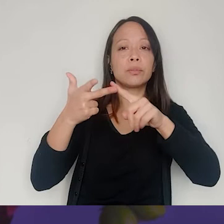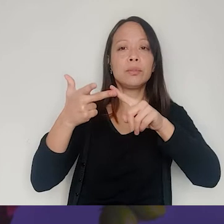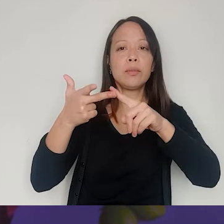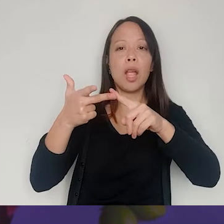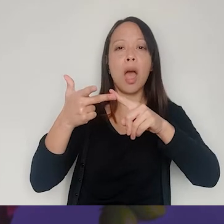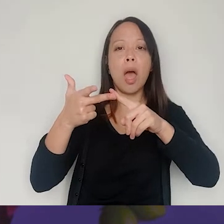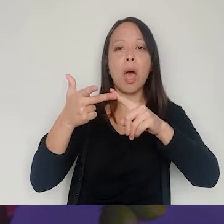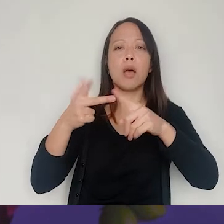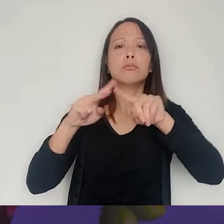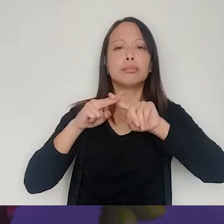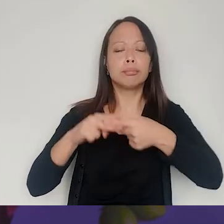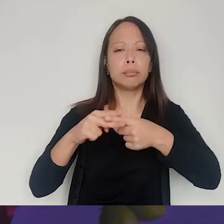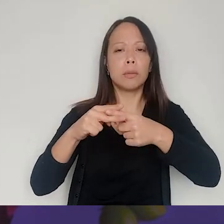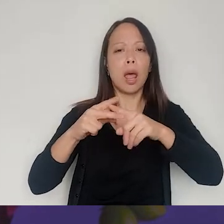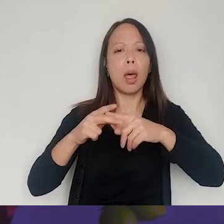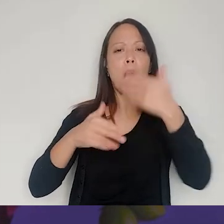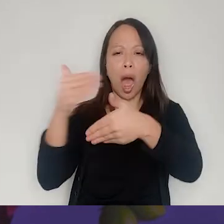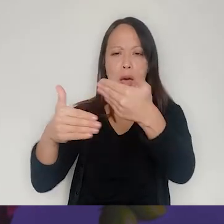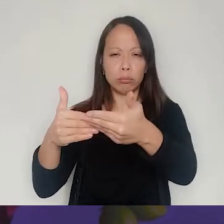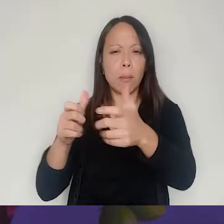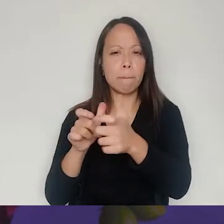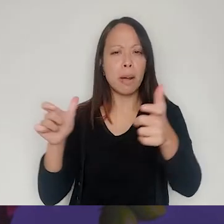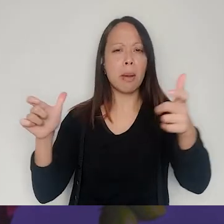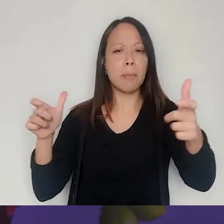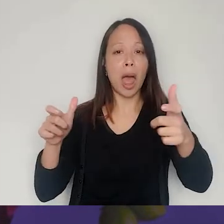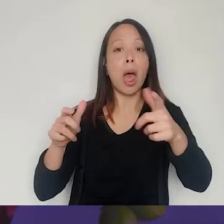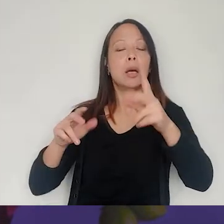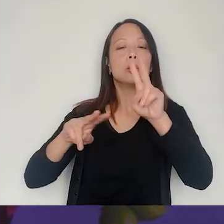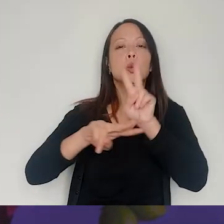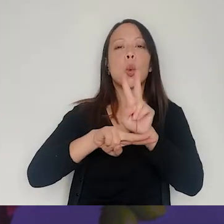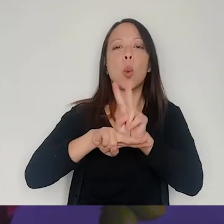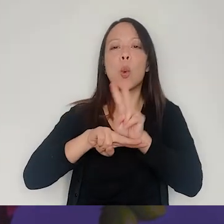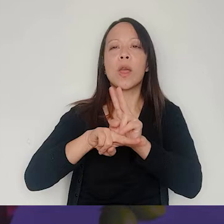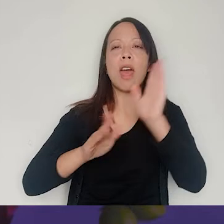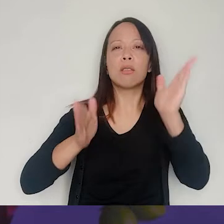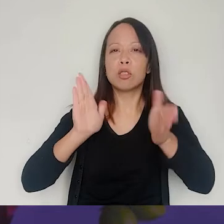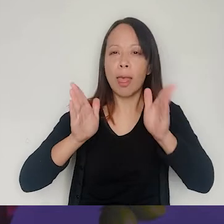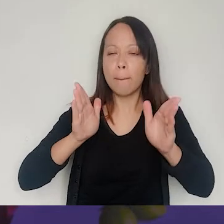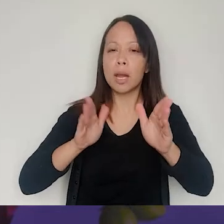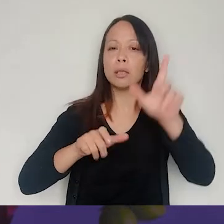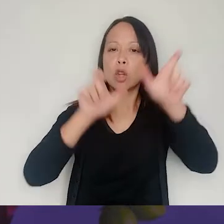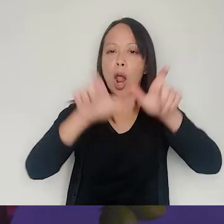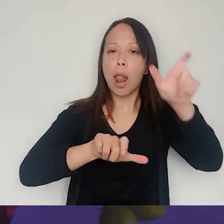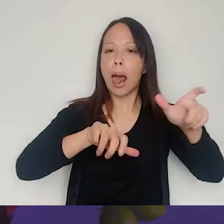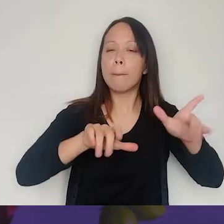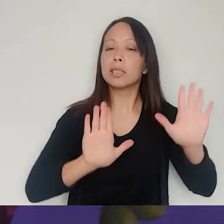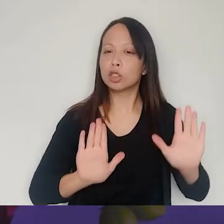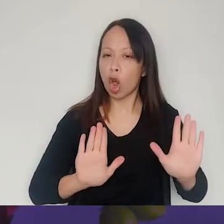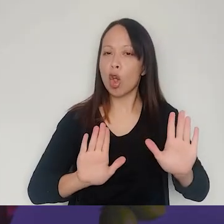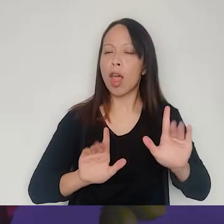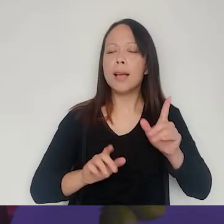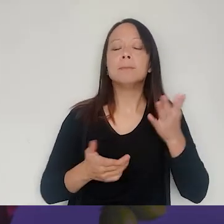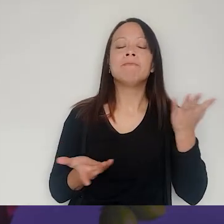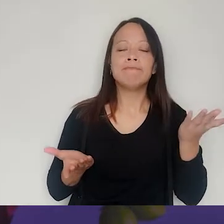desarrollar metodologías que permitan evaluar el impacto del diagnóstico y terapias aplicadas a los pacientes. Y esto lo digo porque cada vez escuchamos que